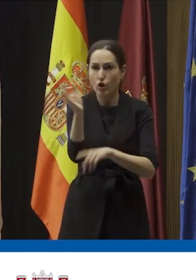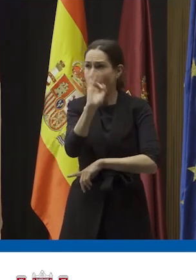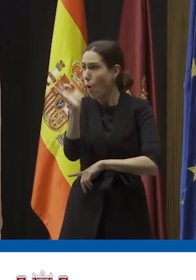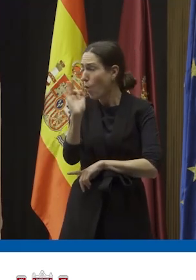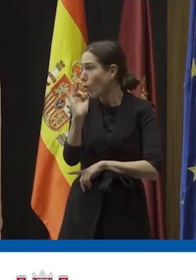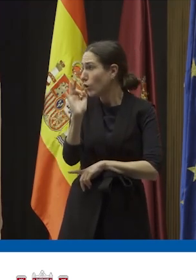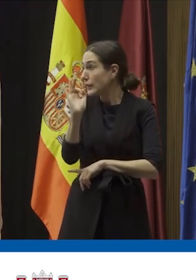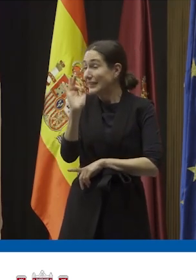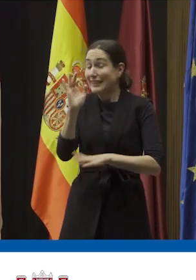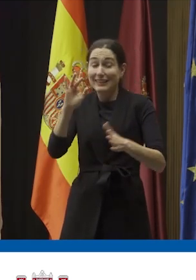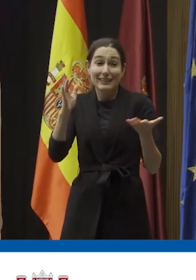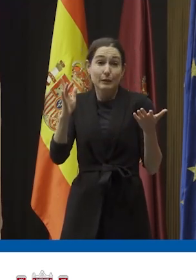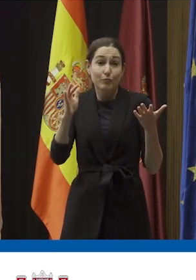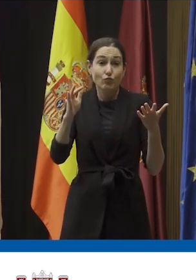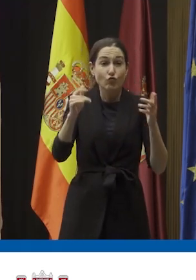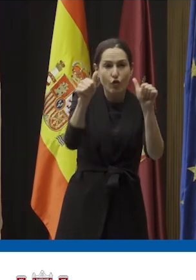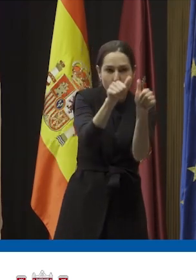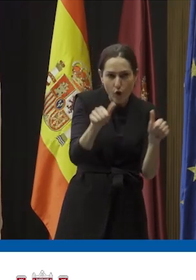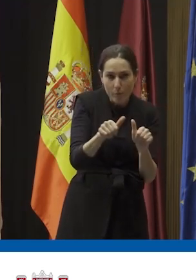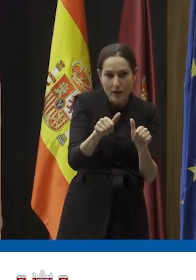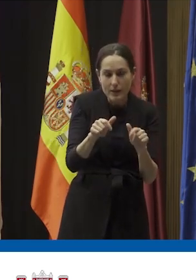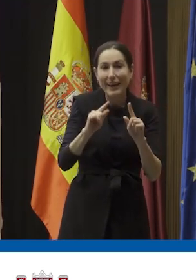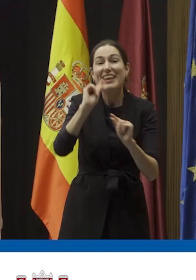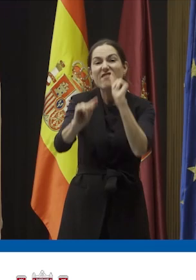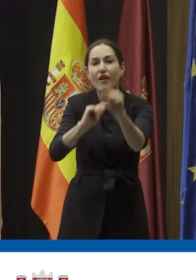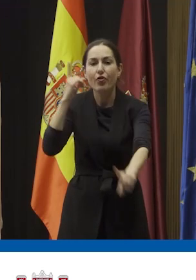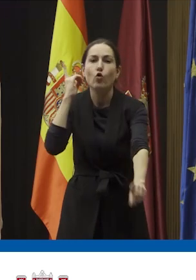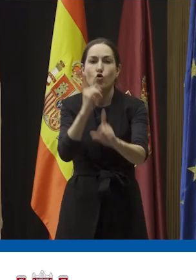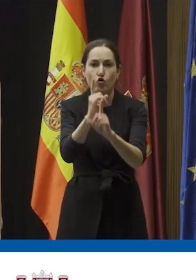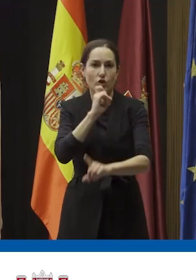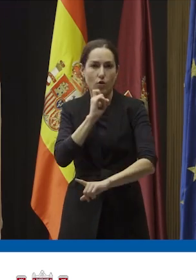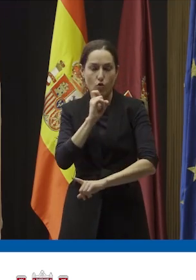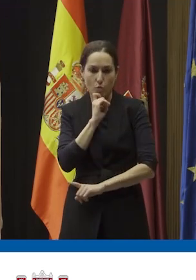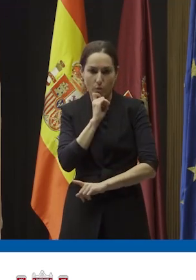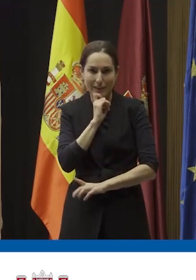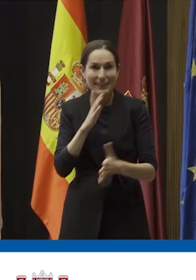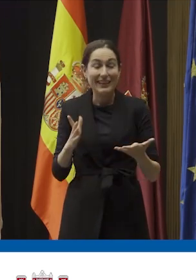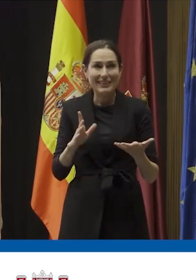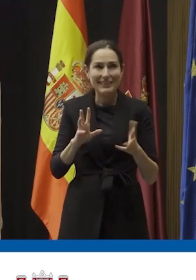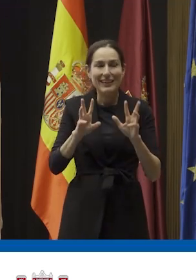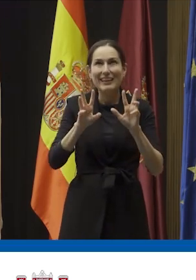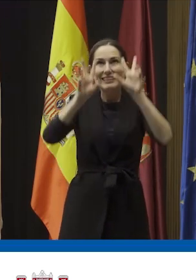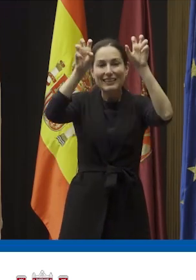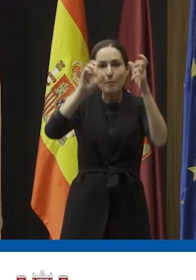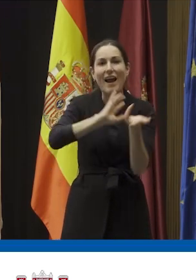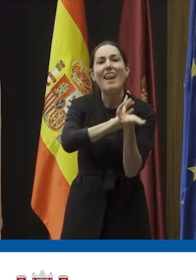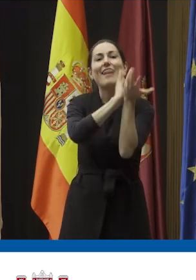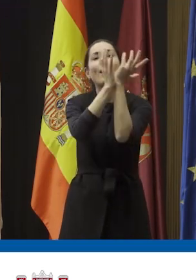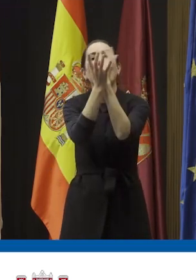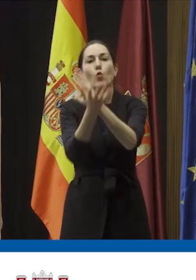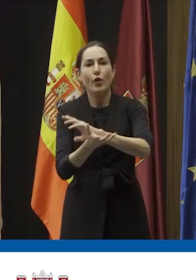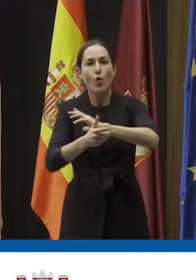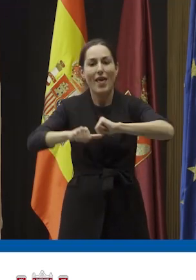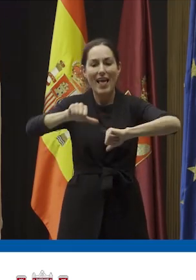que permitieron combatir las infecciones. Lo que se ha llamado la revolución quirúrgica del siglo